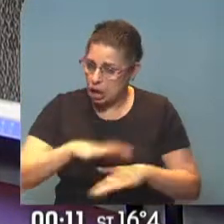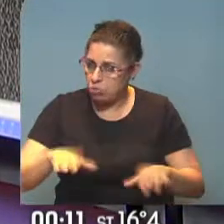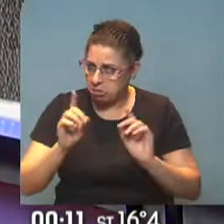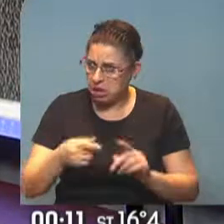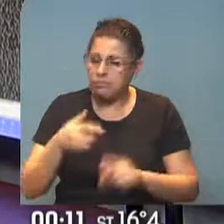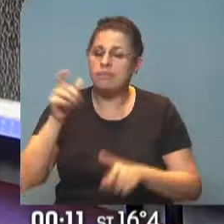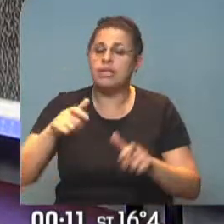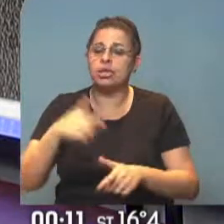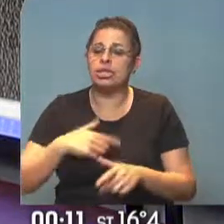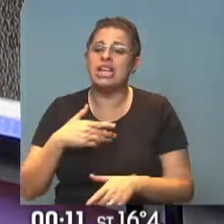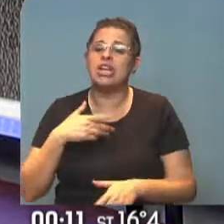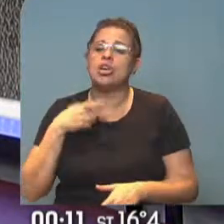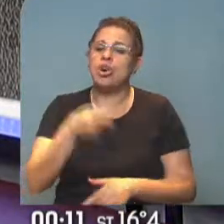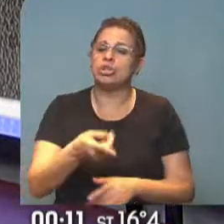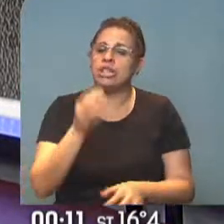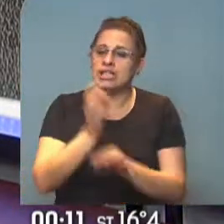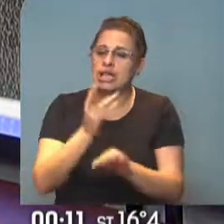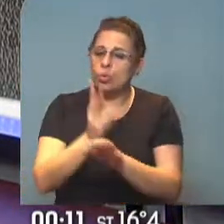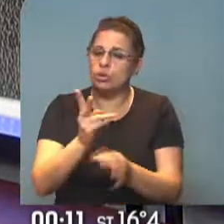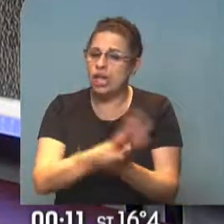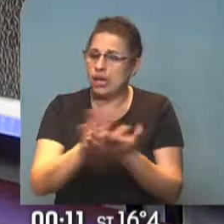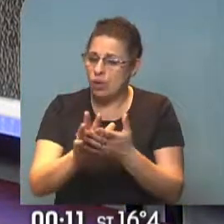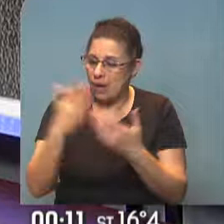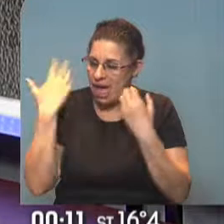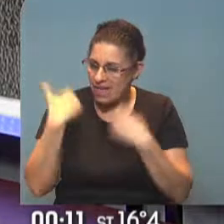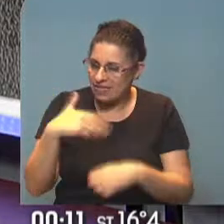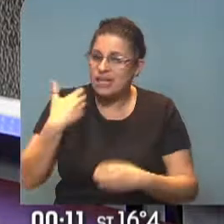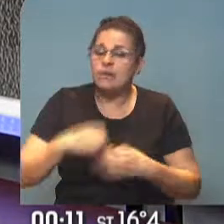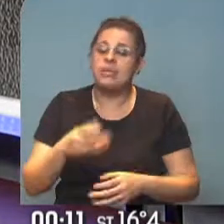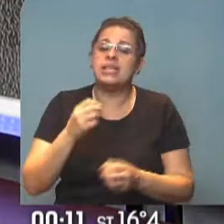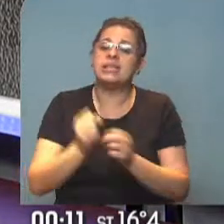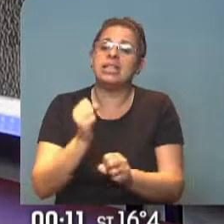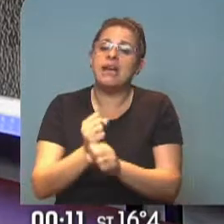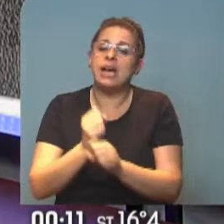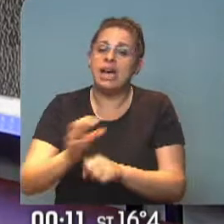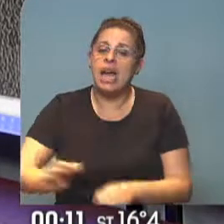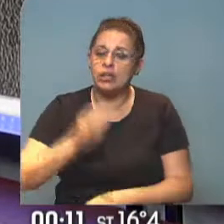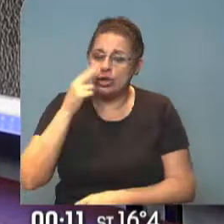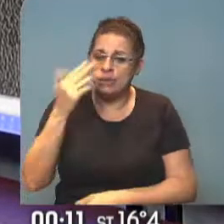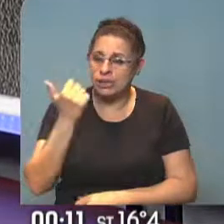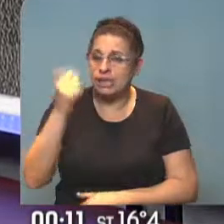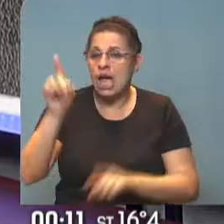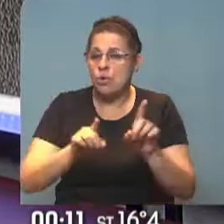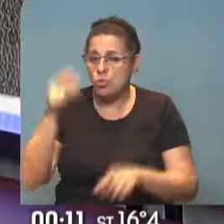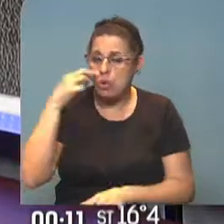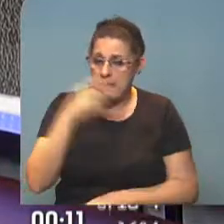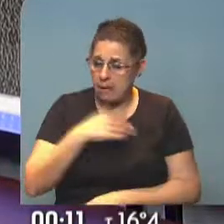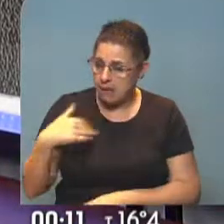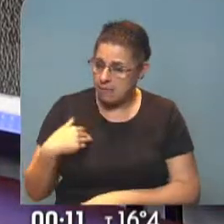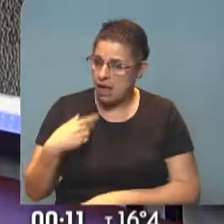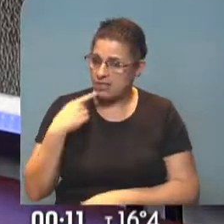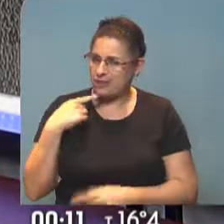esta nueva secundaria desde la que se viene trabajando ya desde 2006, hace un montón. Pero algunos padres han manifestado